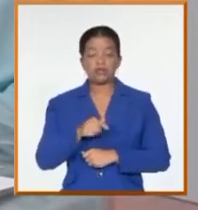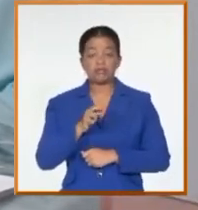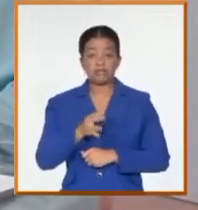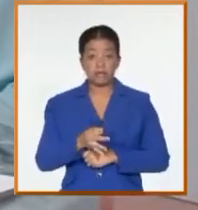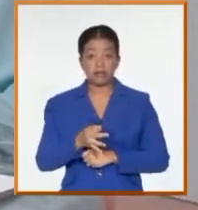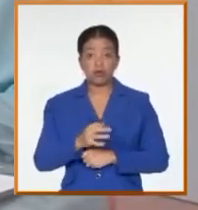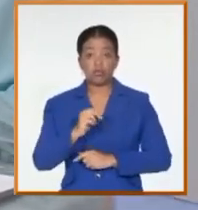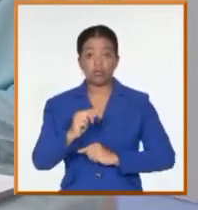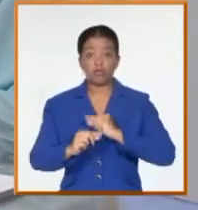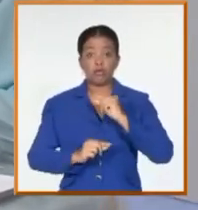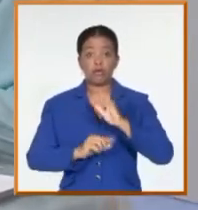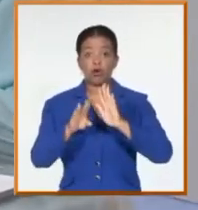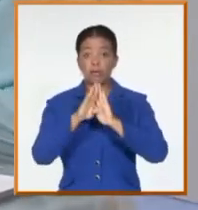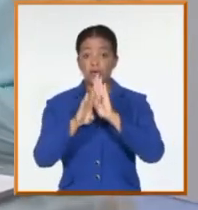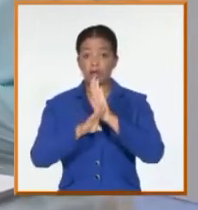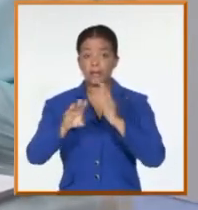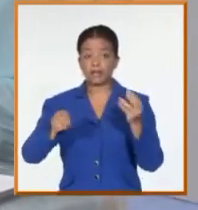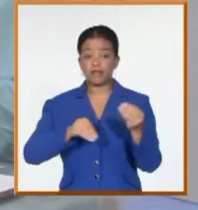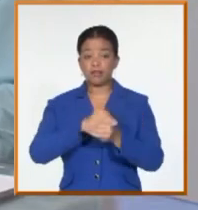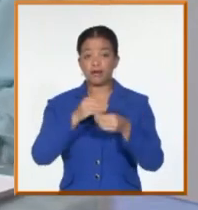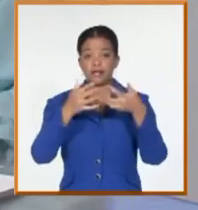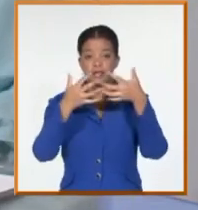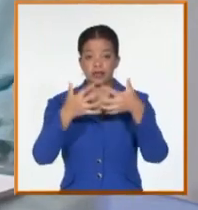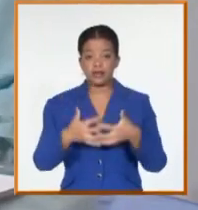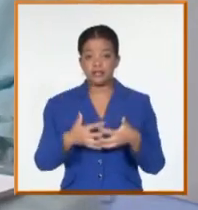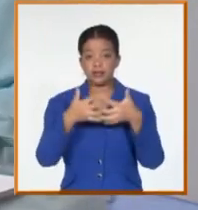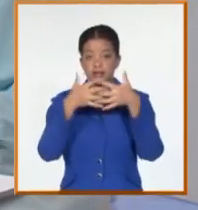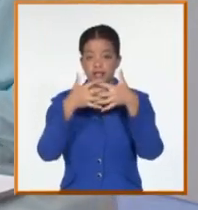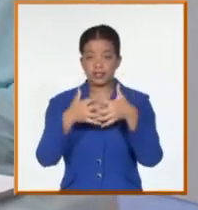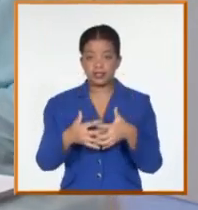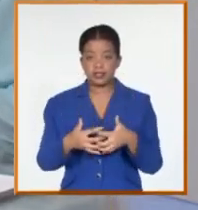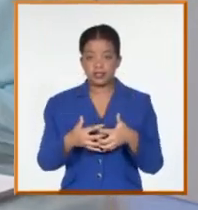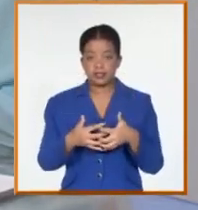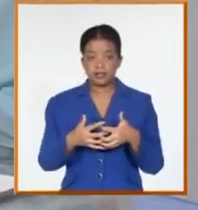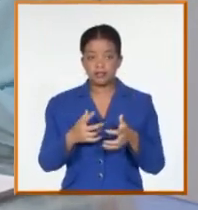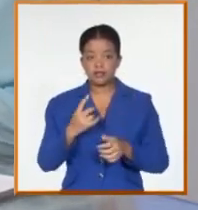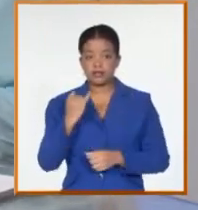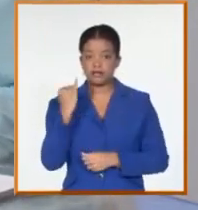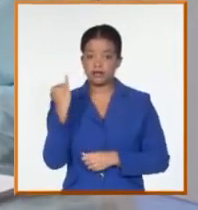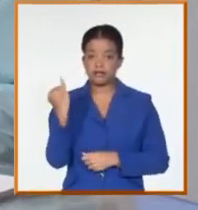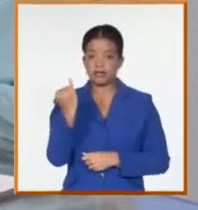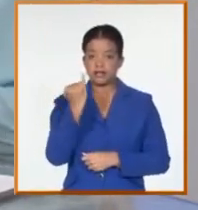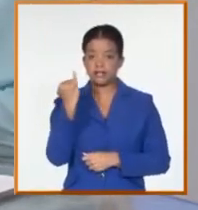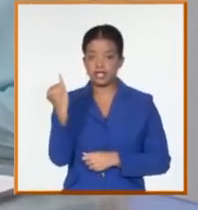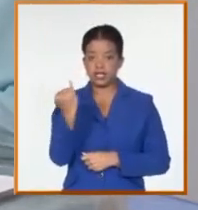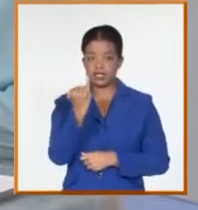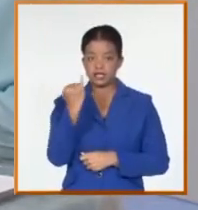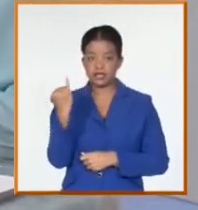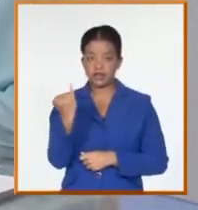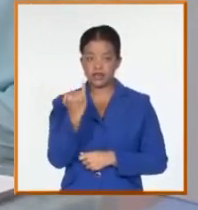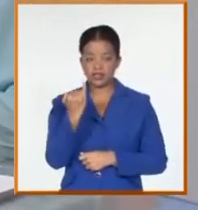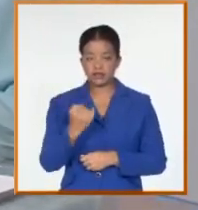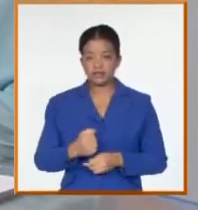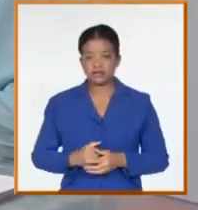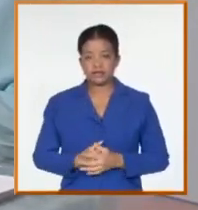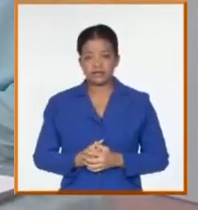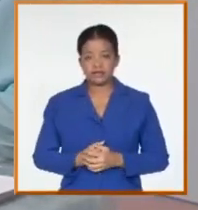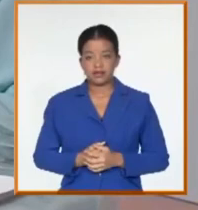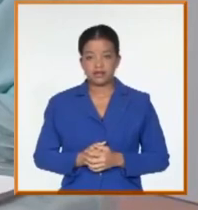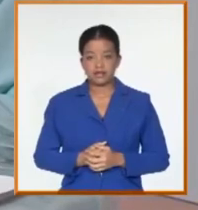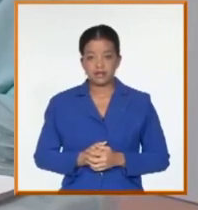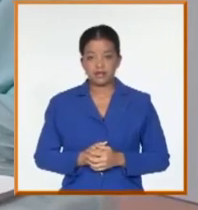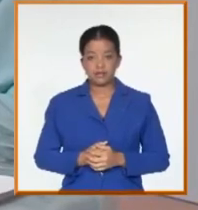programa de transformación productiva inserción internacional partiendo los programas que atiende dígase